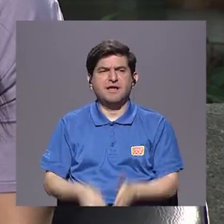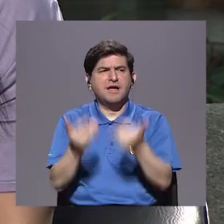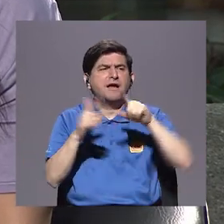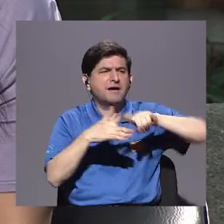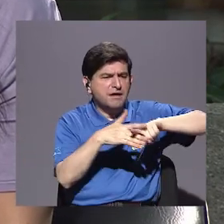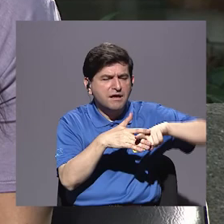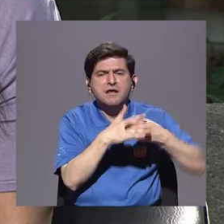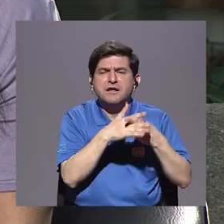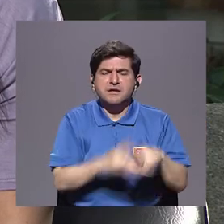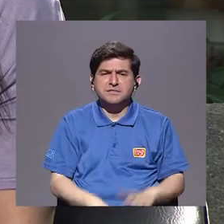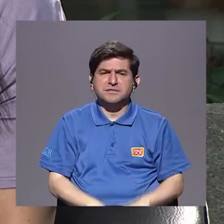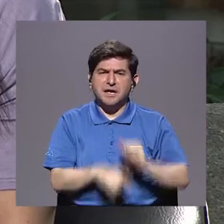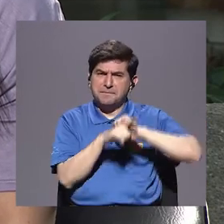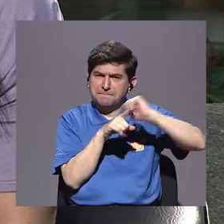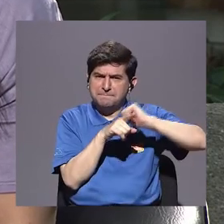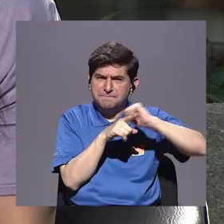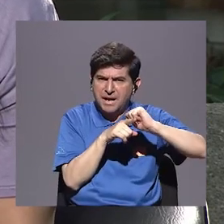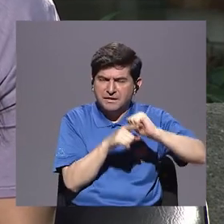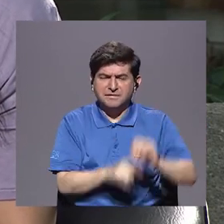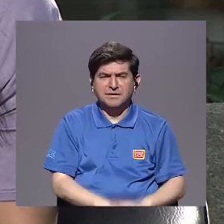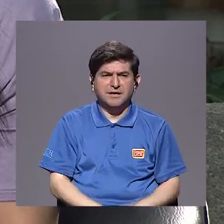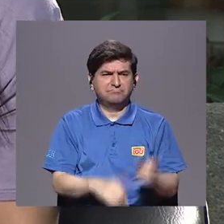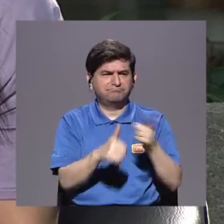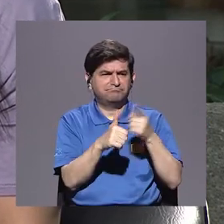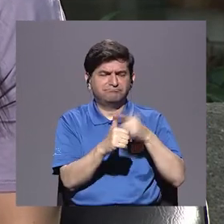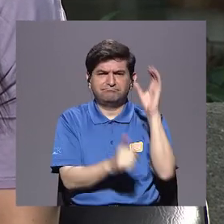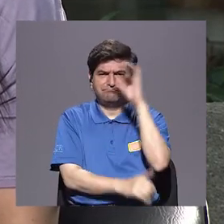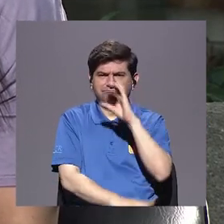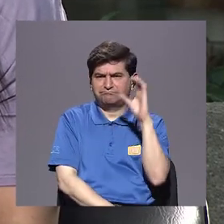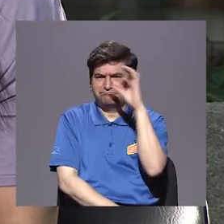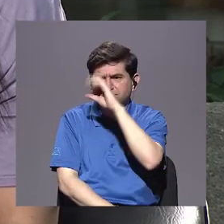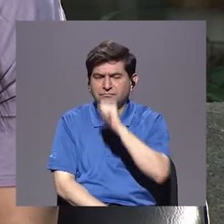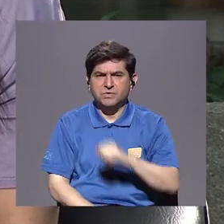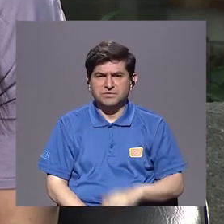queremos iniciar una práctica, debemos buscar